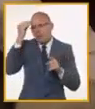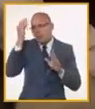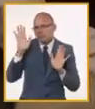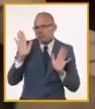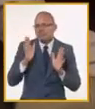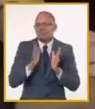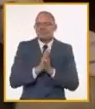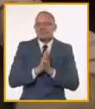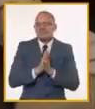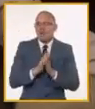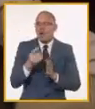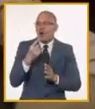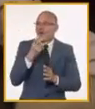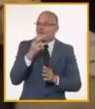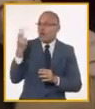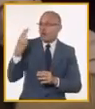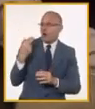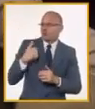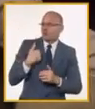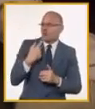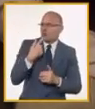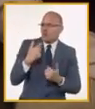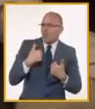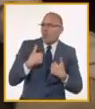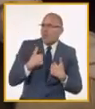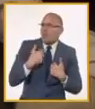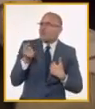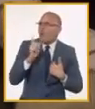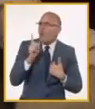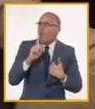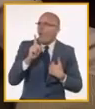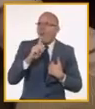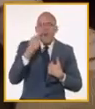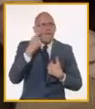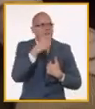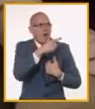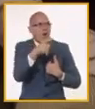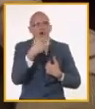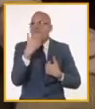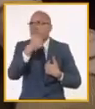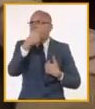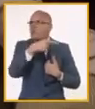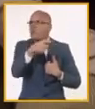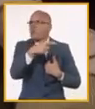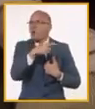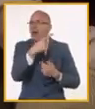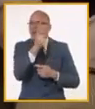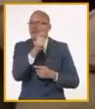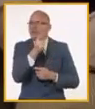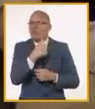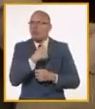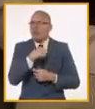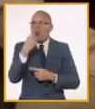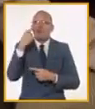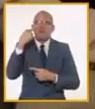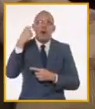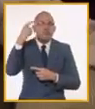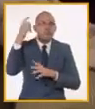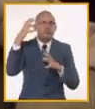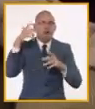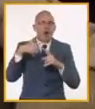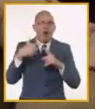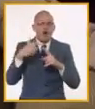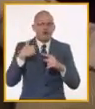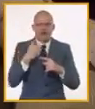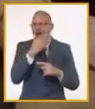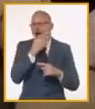dije, Safia, yo no tengo condiciones para. Hay gente mayores ahí, gente que han sido mis profesores, que esto, ¿cómo voy yo a